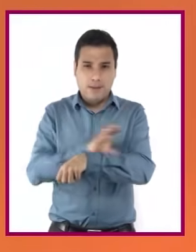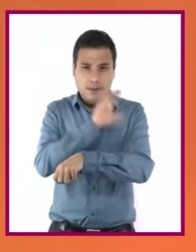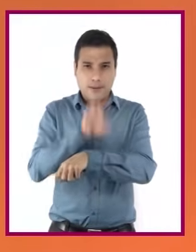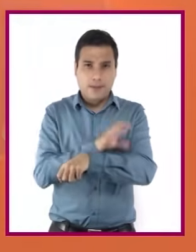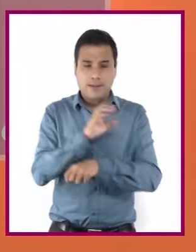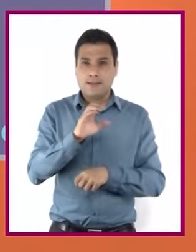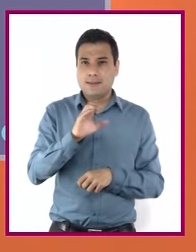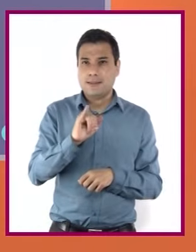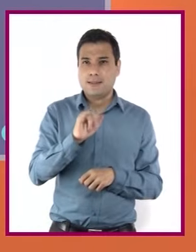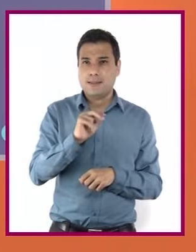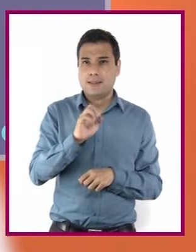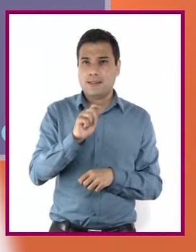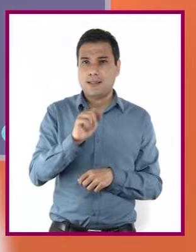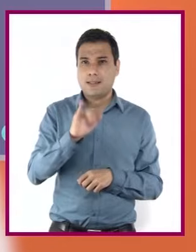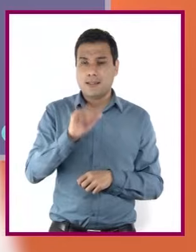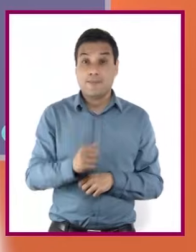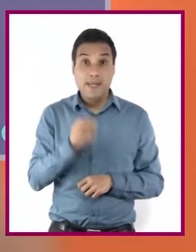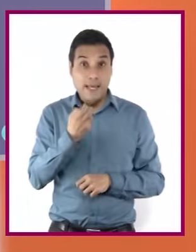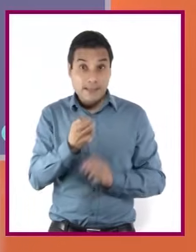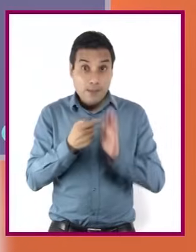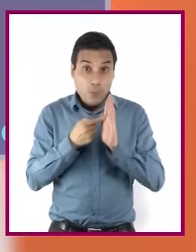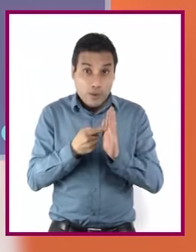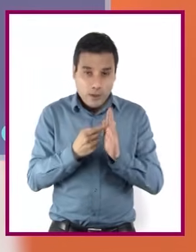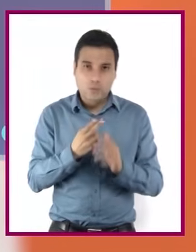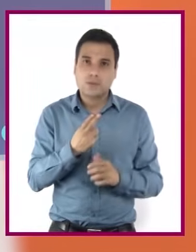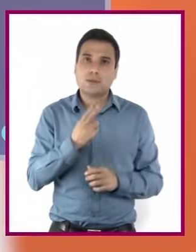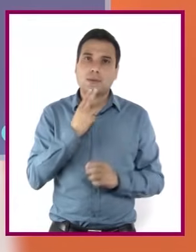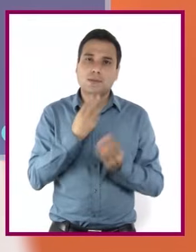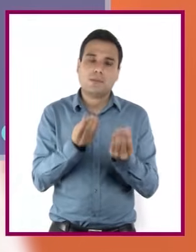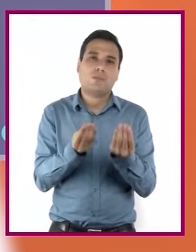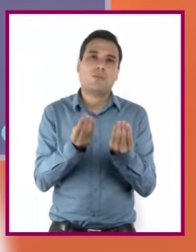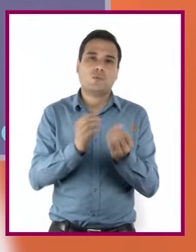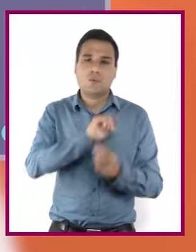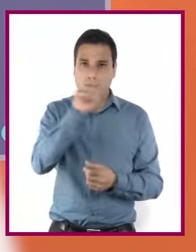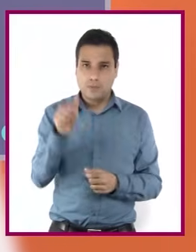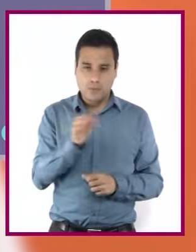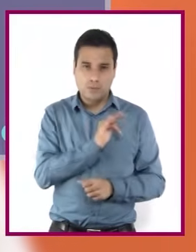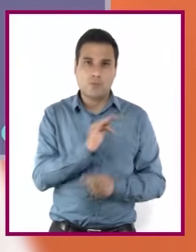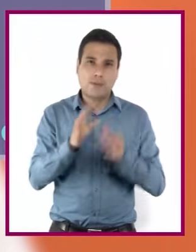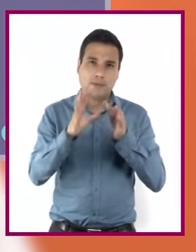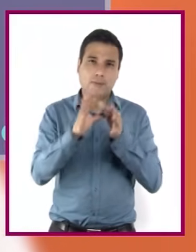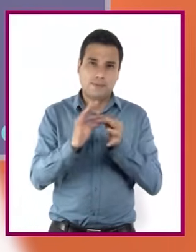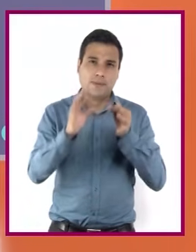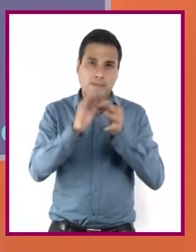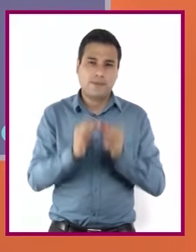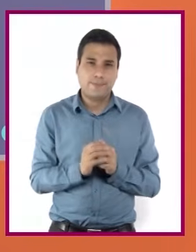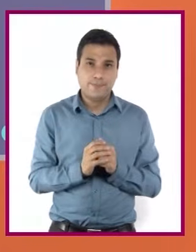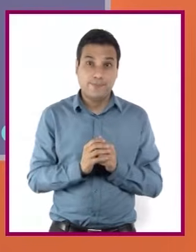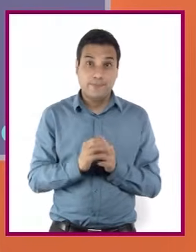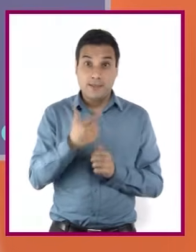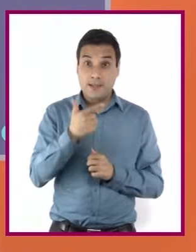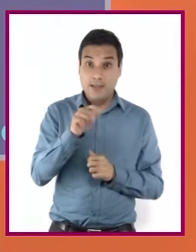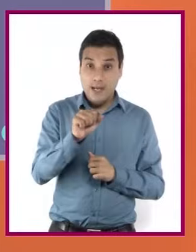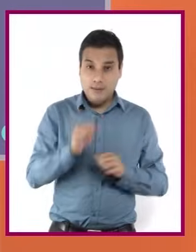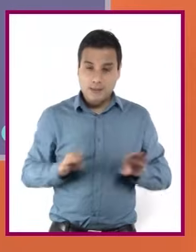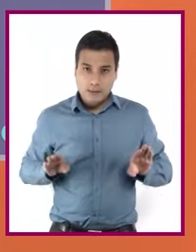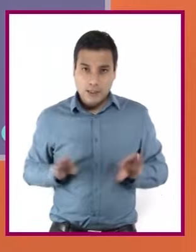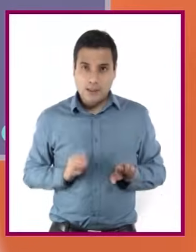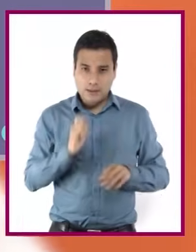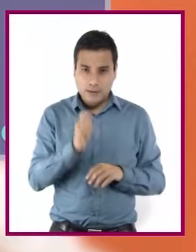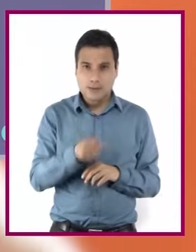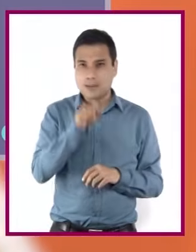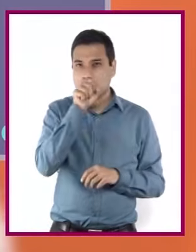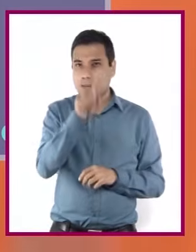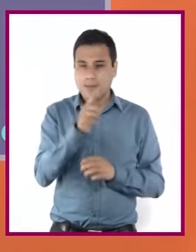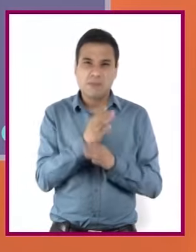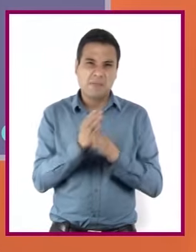cinética. Este modelo resultó de gran utilidad para explicar no solamente la estructura de los gases, sino de la